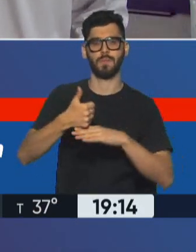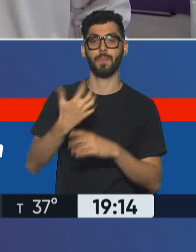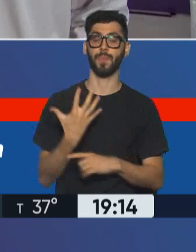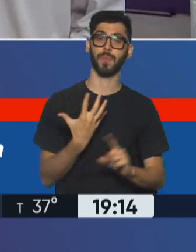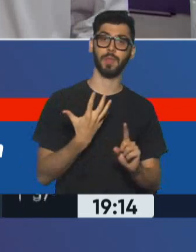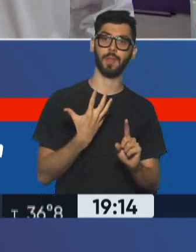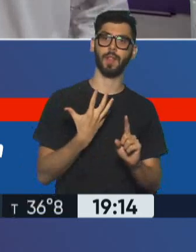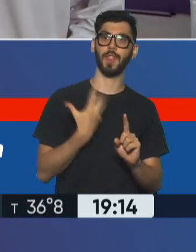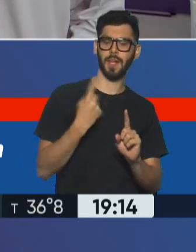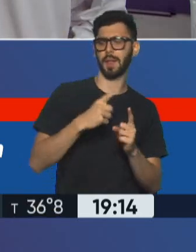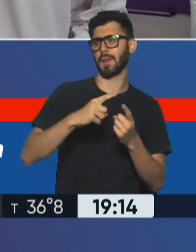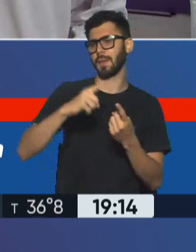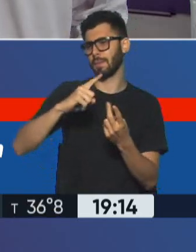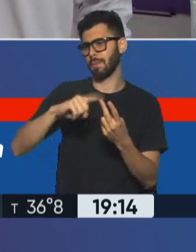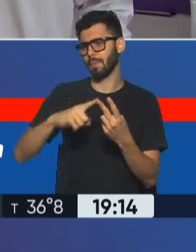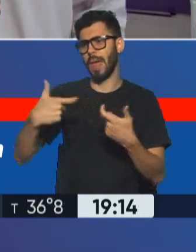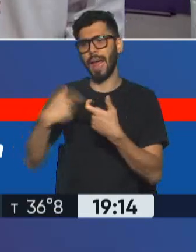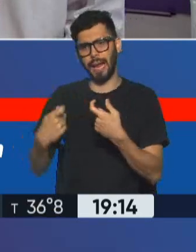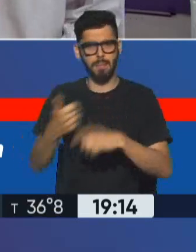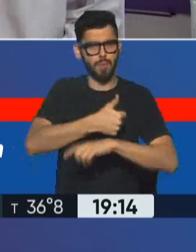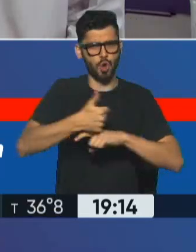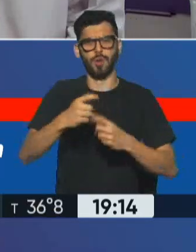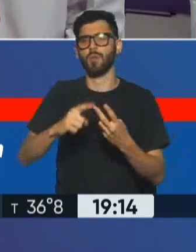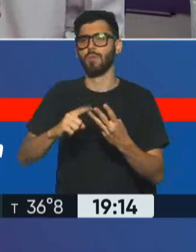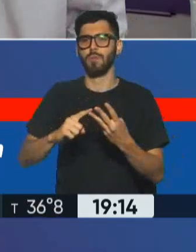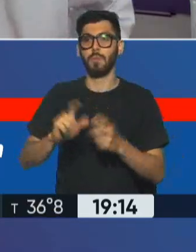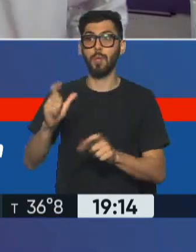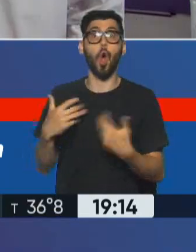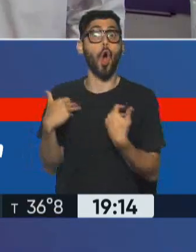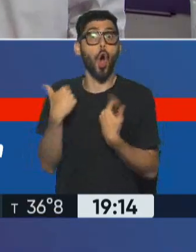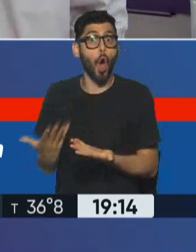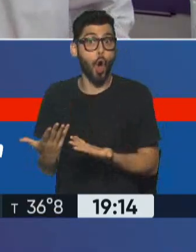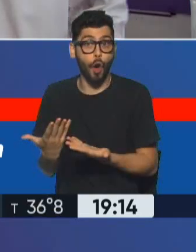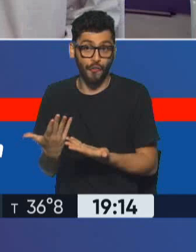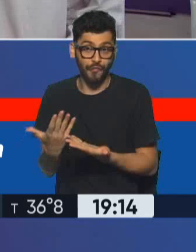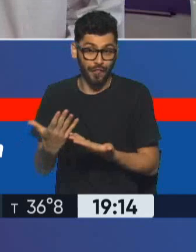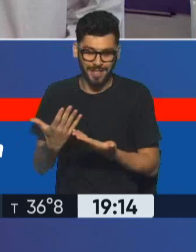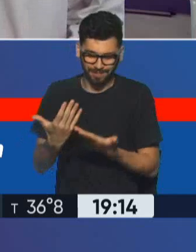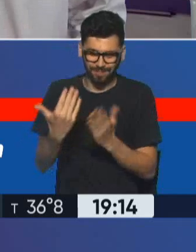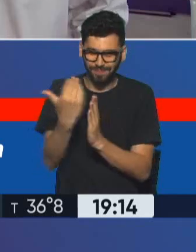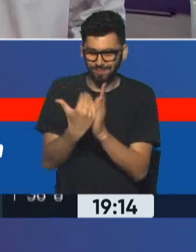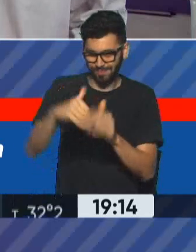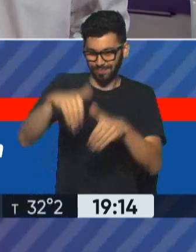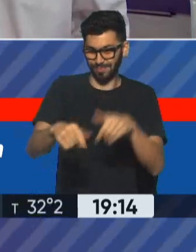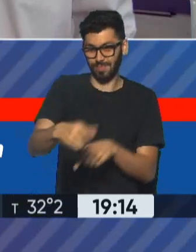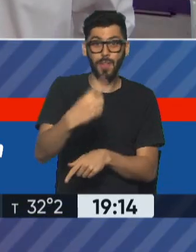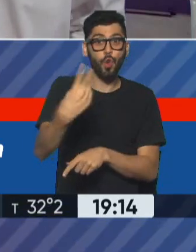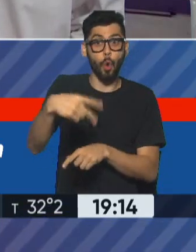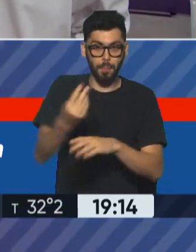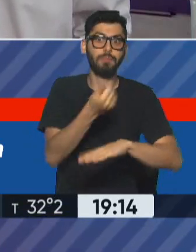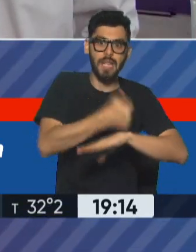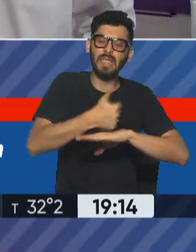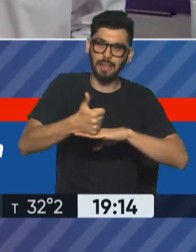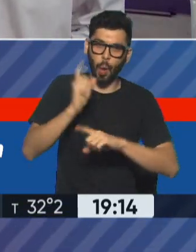había gremialistas, había gente que es candidata, las listas para las elecciones de noviembre.